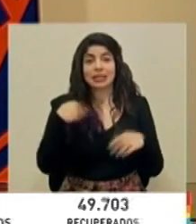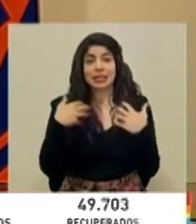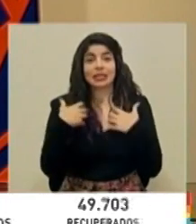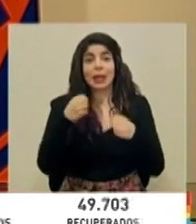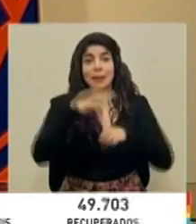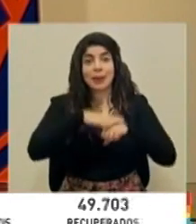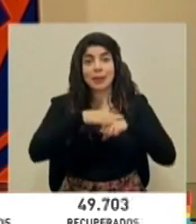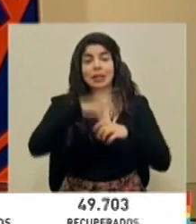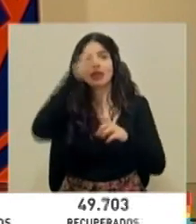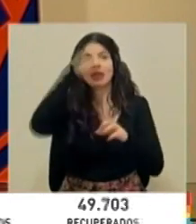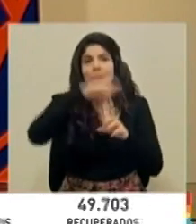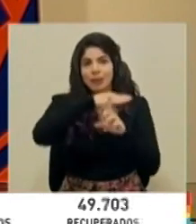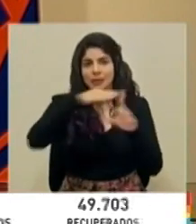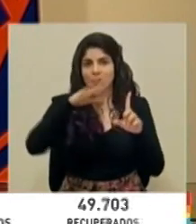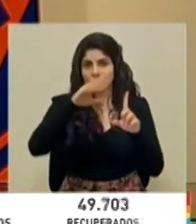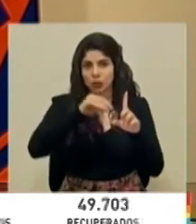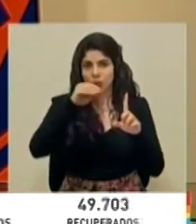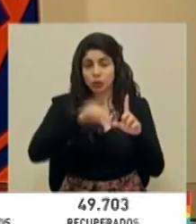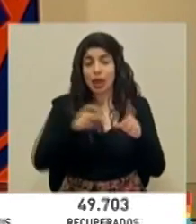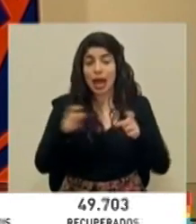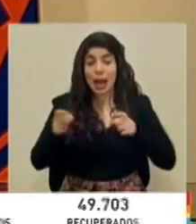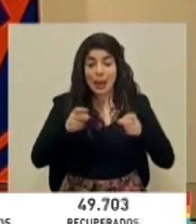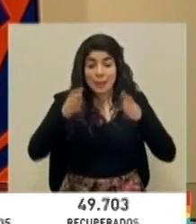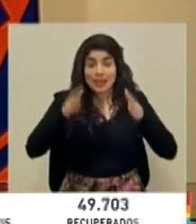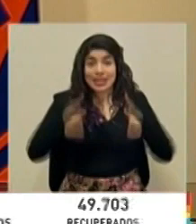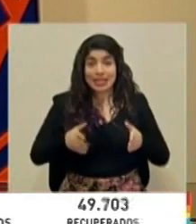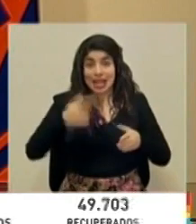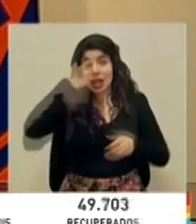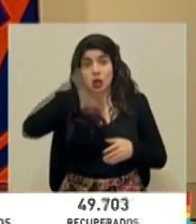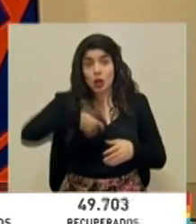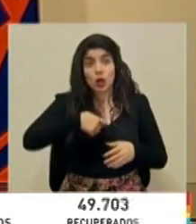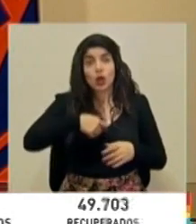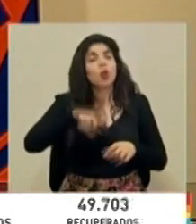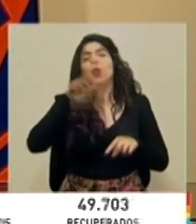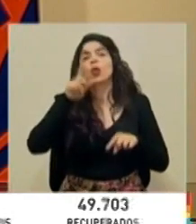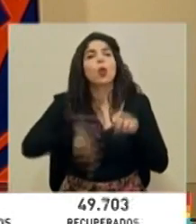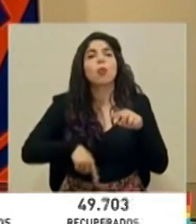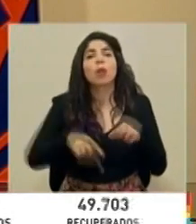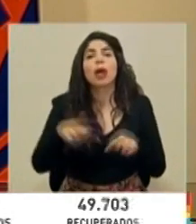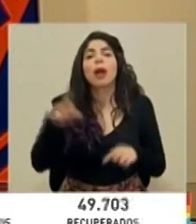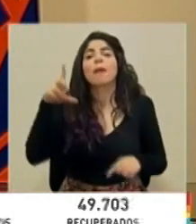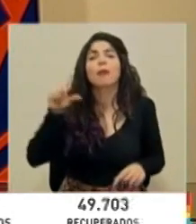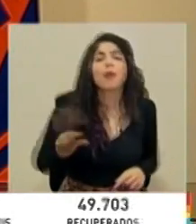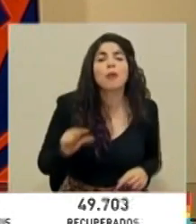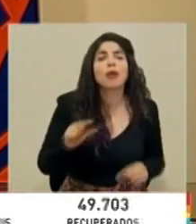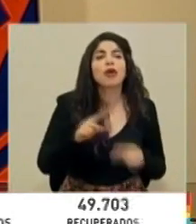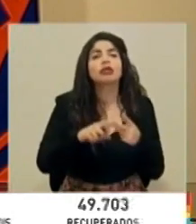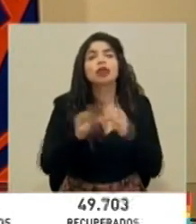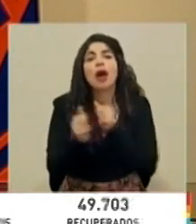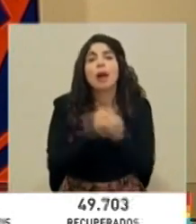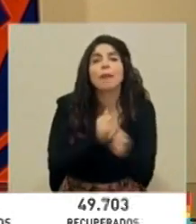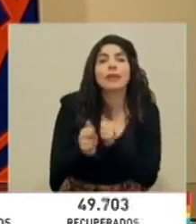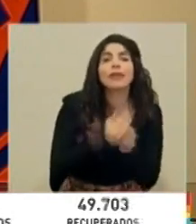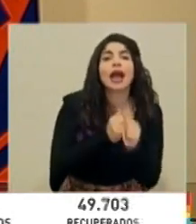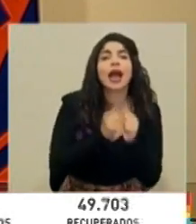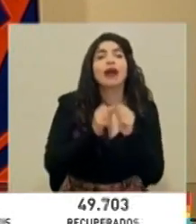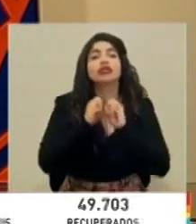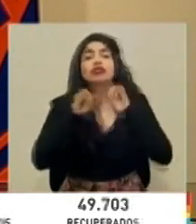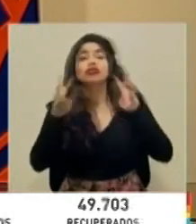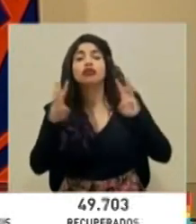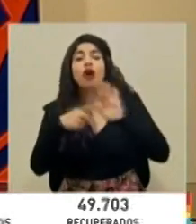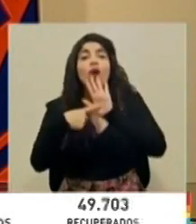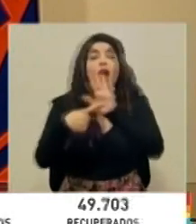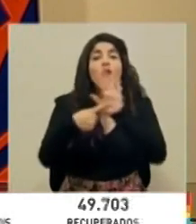de Salud. Los administradores de casinos por ahora no van a activar promociones, ni torneos, ni espectáculos públicos.